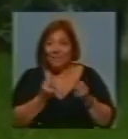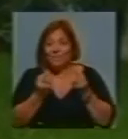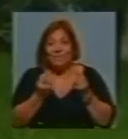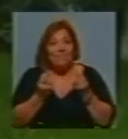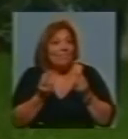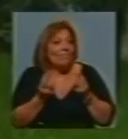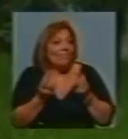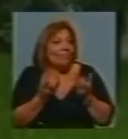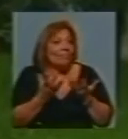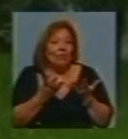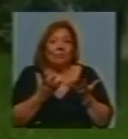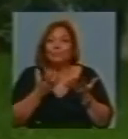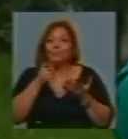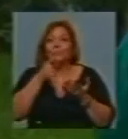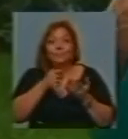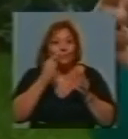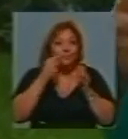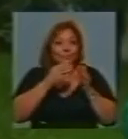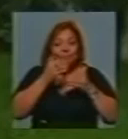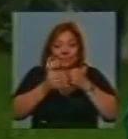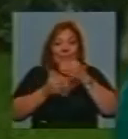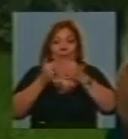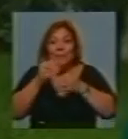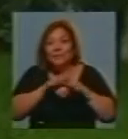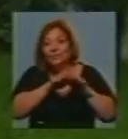digamos, ese es el recorrido como liso.